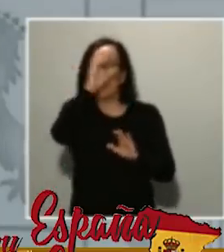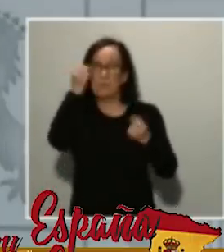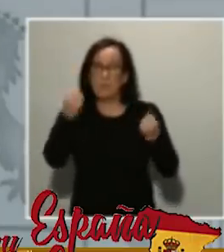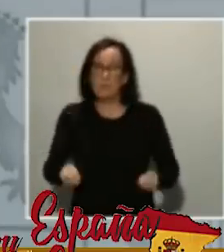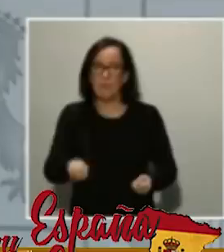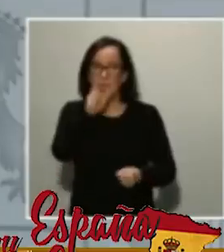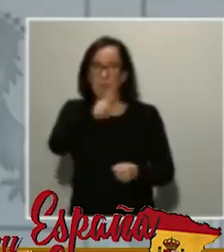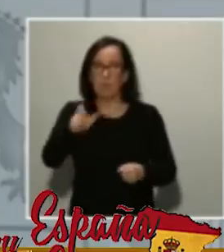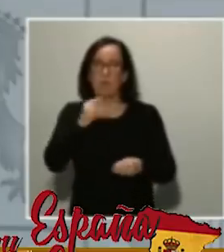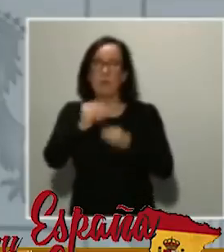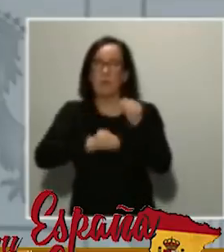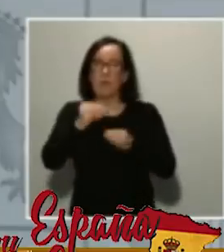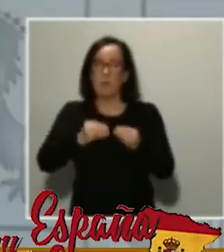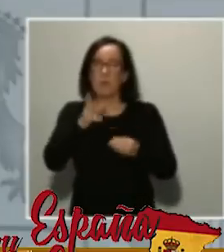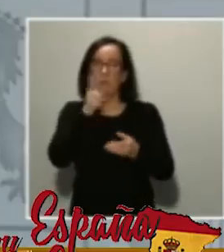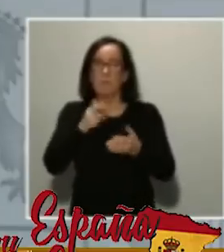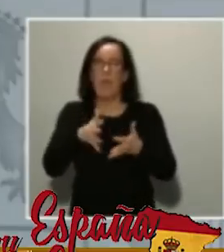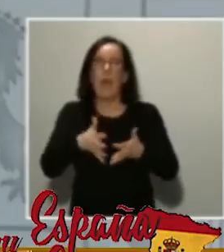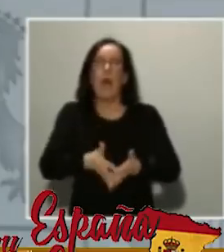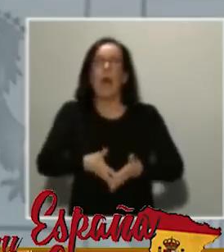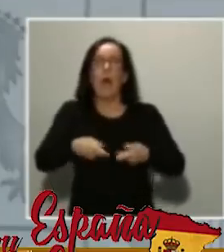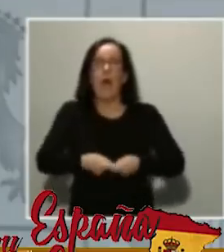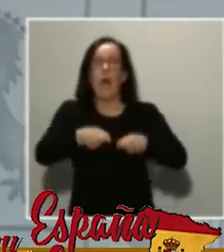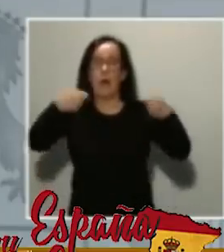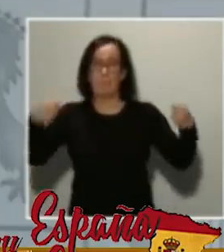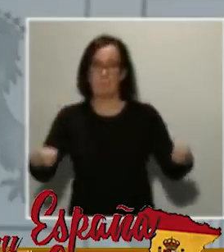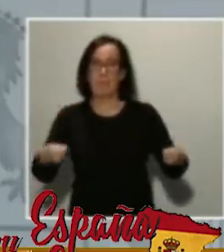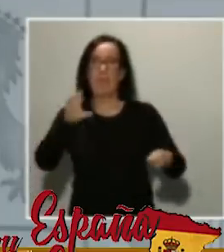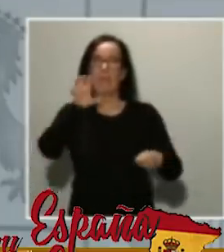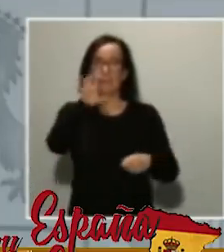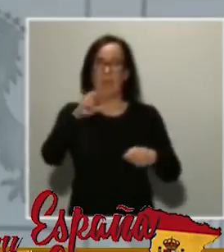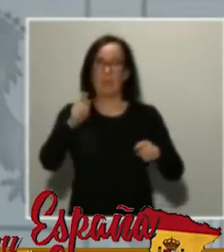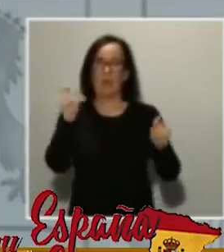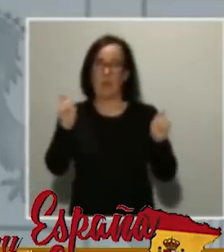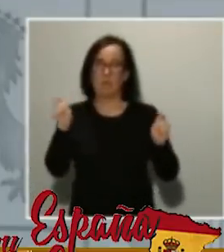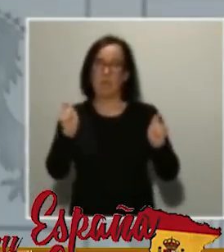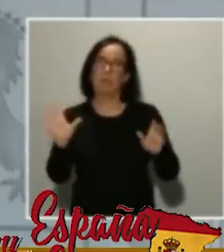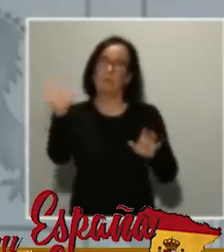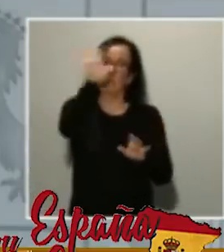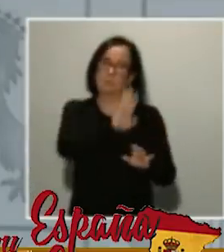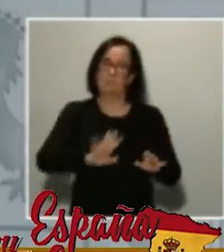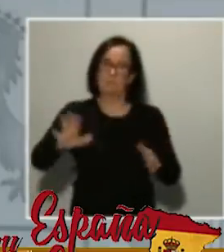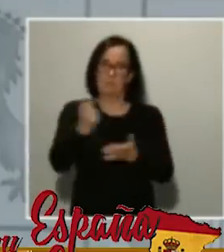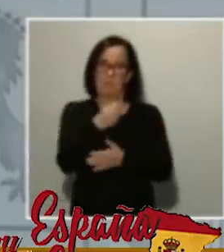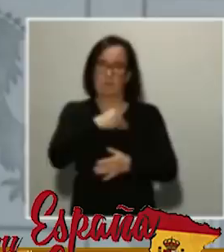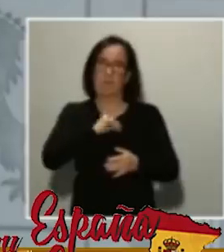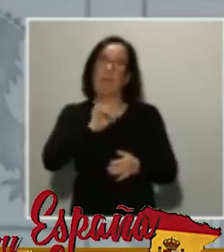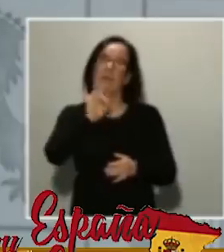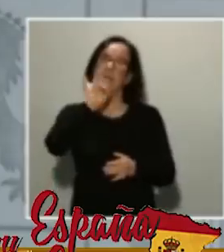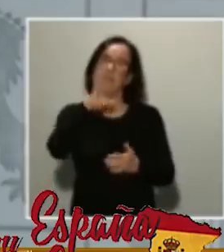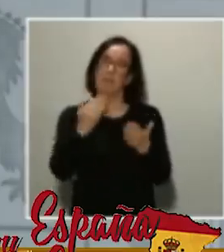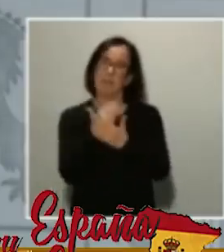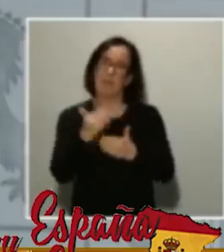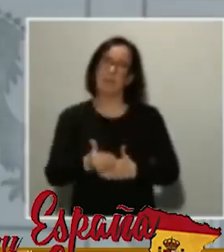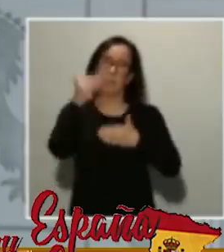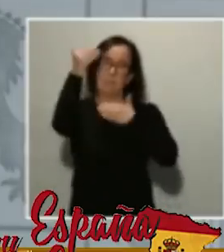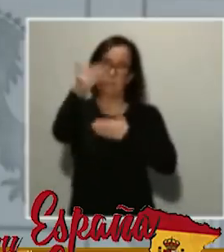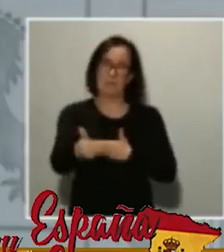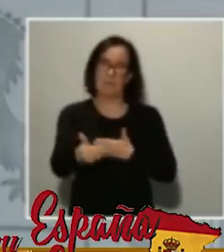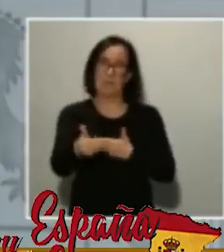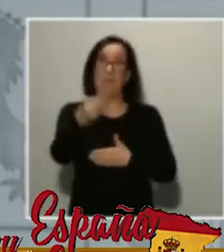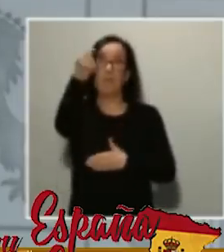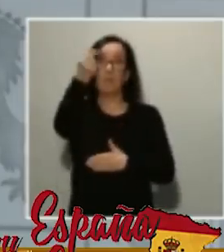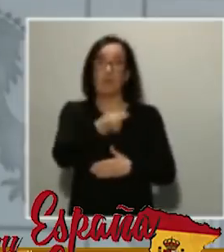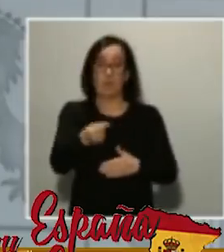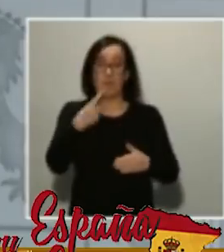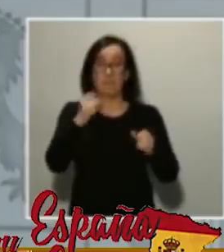ilustres, todos estos ilustres progresistas, que a mí me parecen unos auténticos